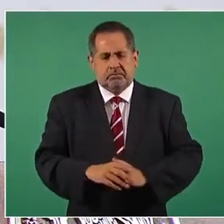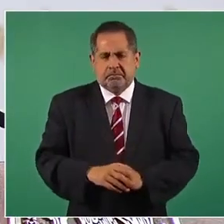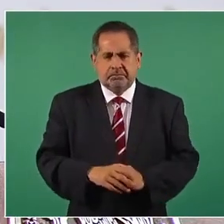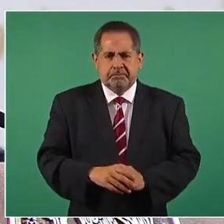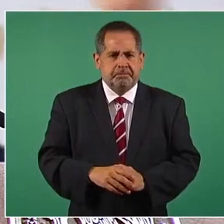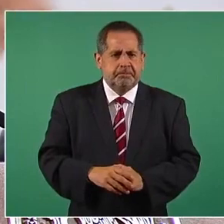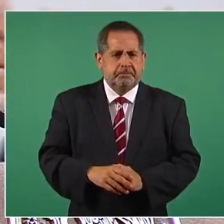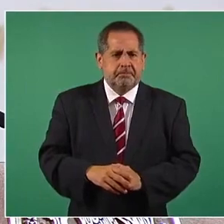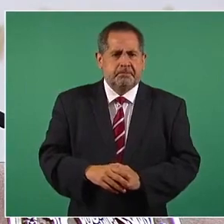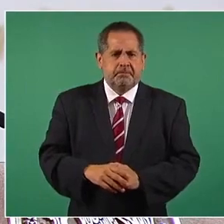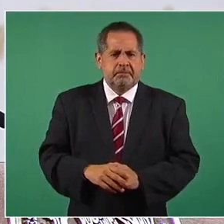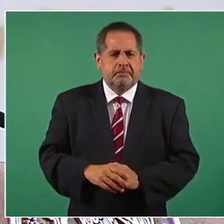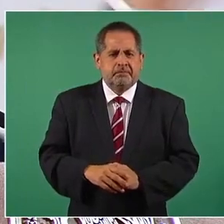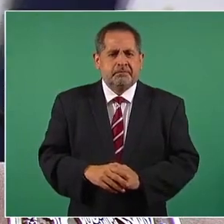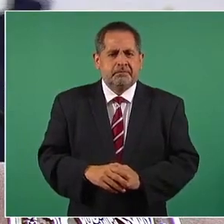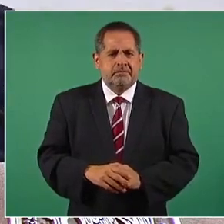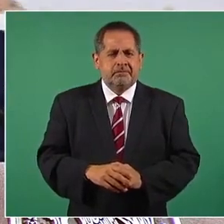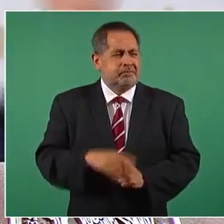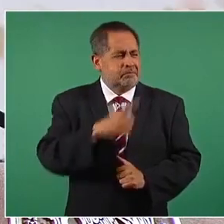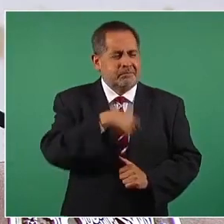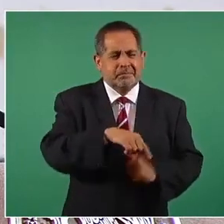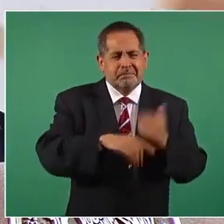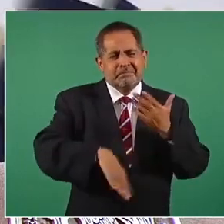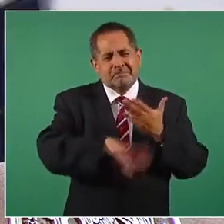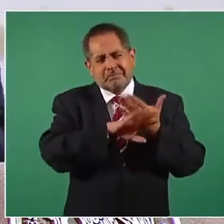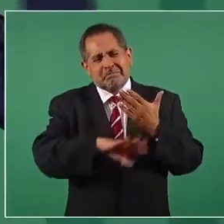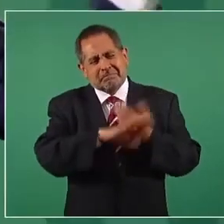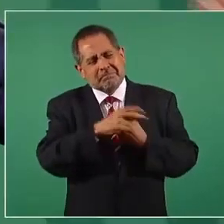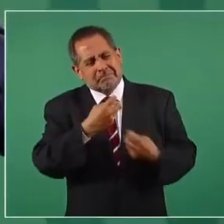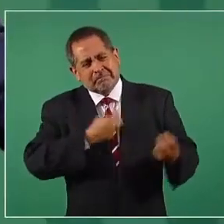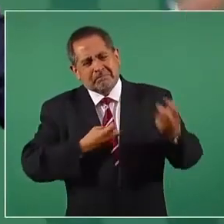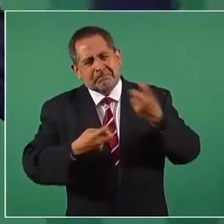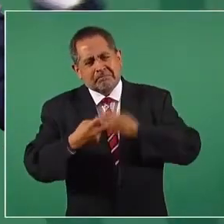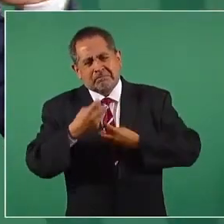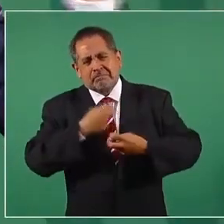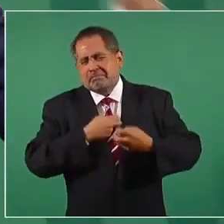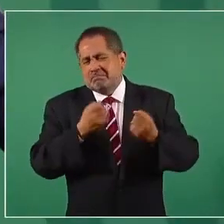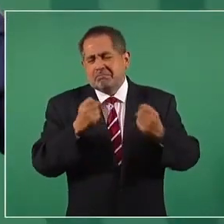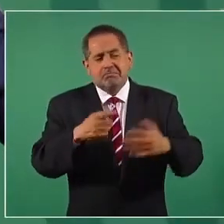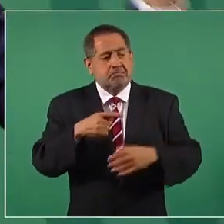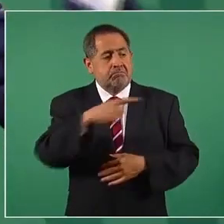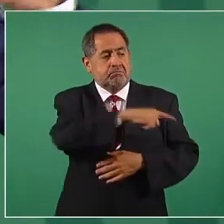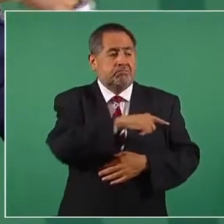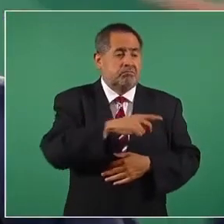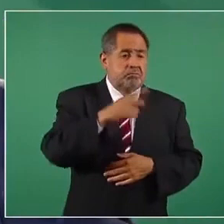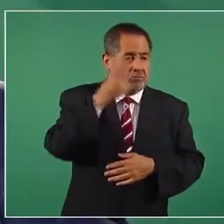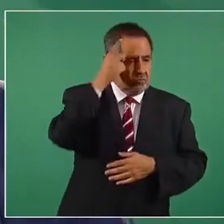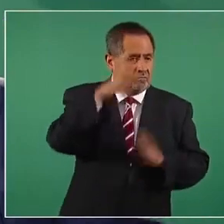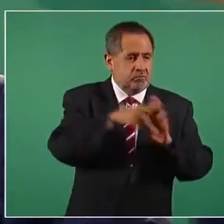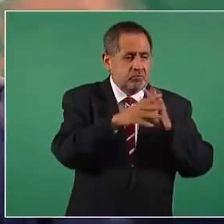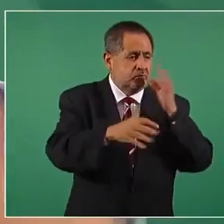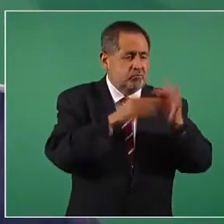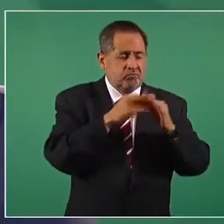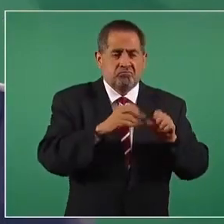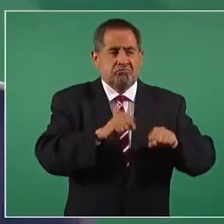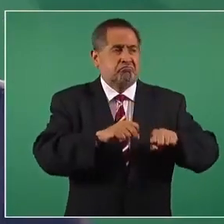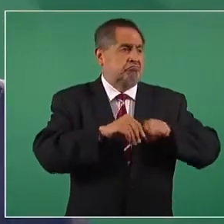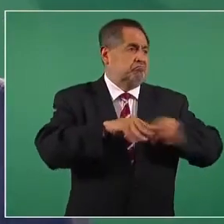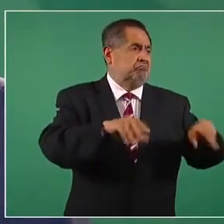Y se nos van a tirar encima porque como ellos son los dueños de los medios de información más